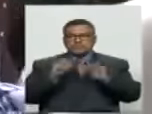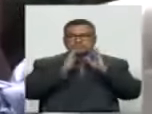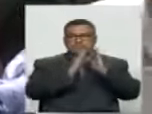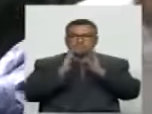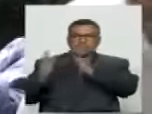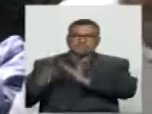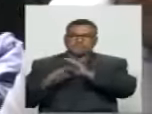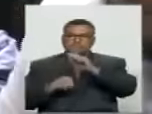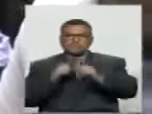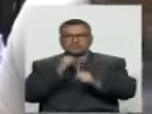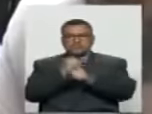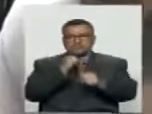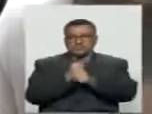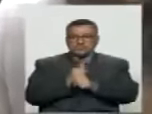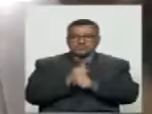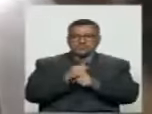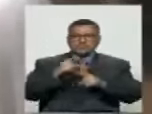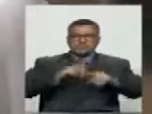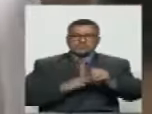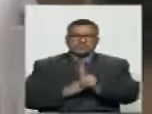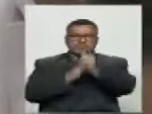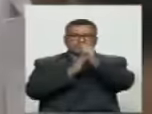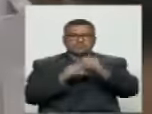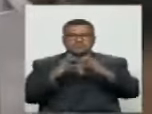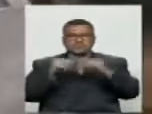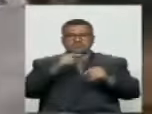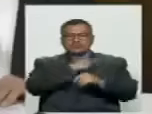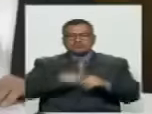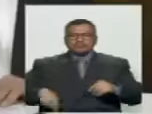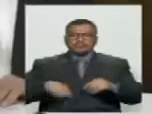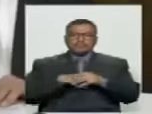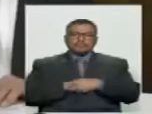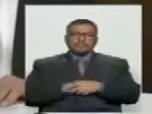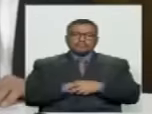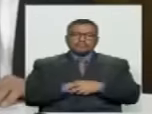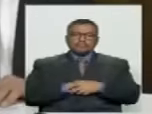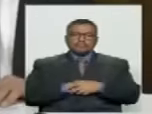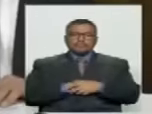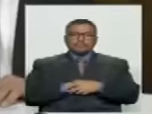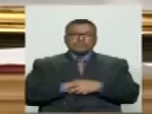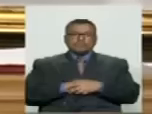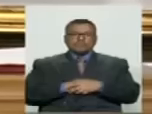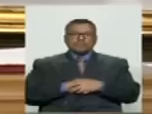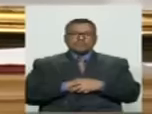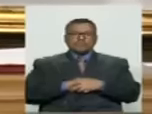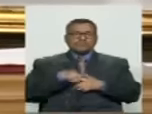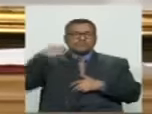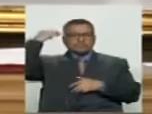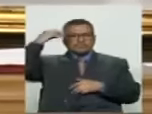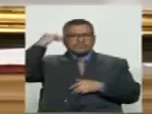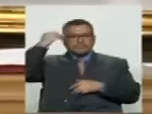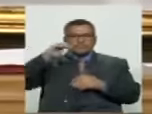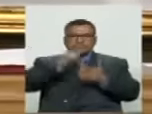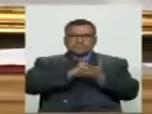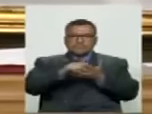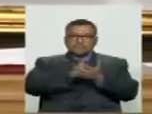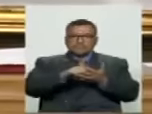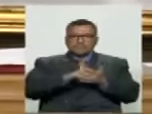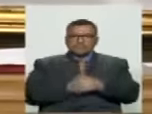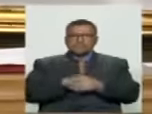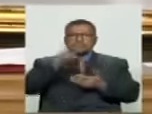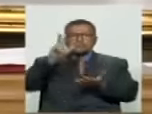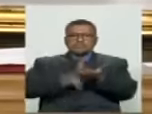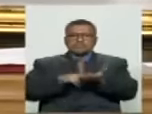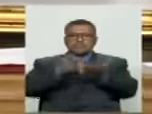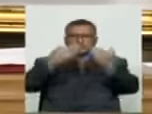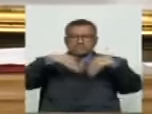organización, funcionamiento y dirección. Es todo, ciudadano presidente. En consideración al artículo.